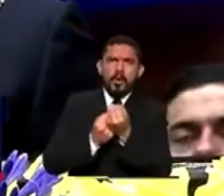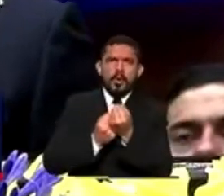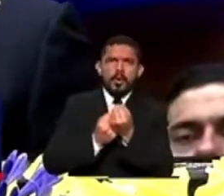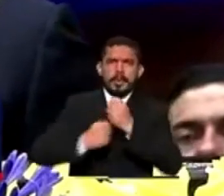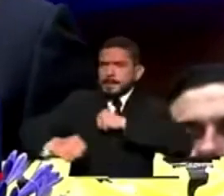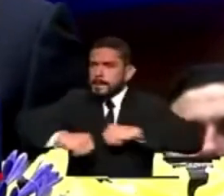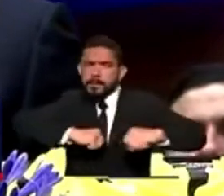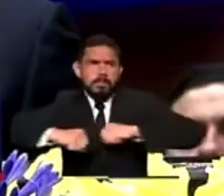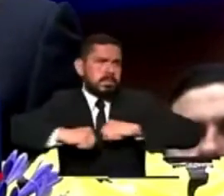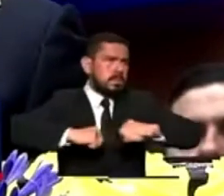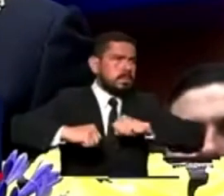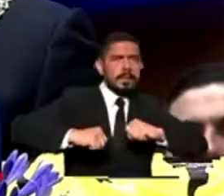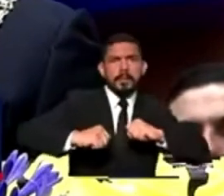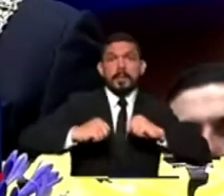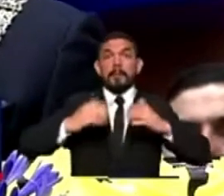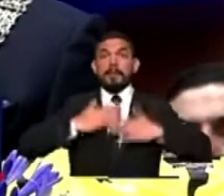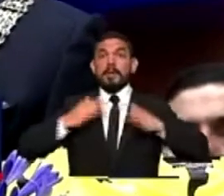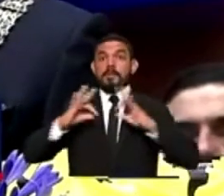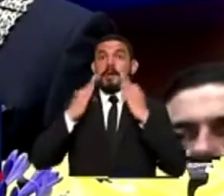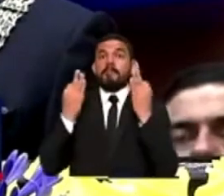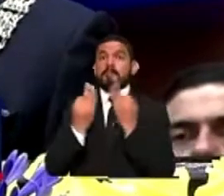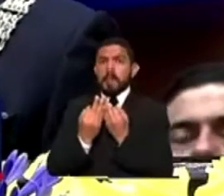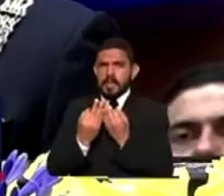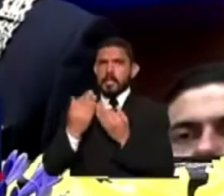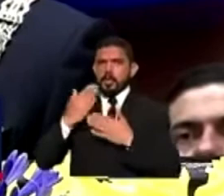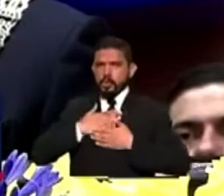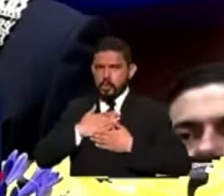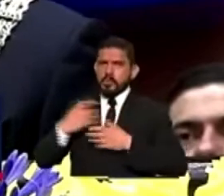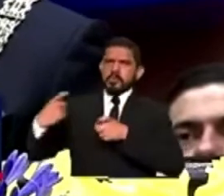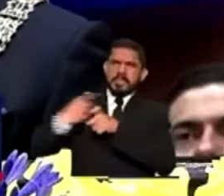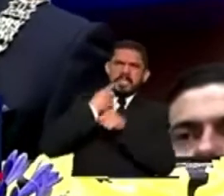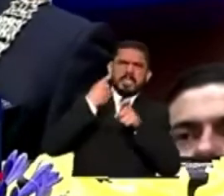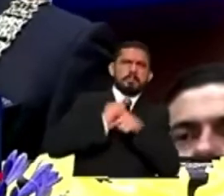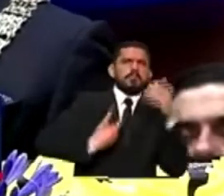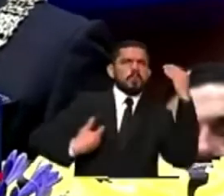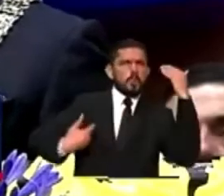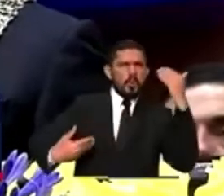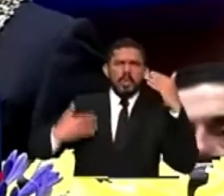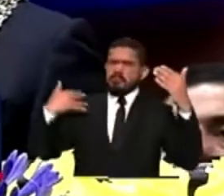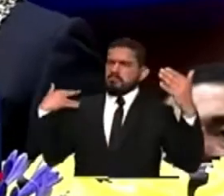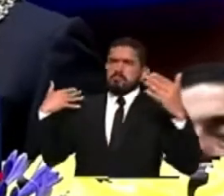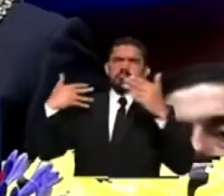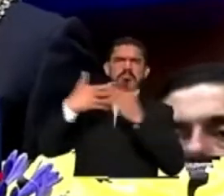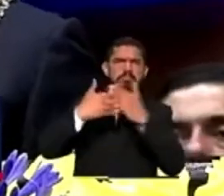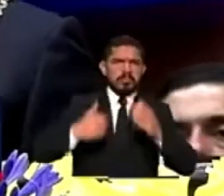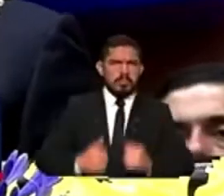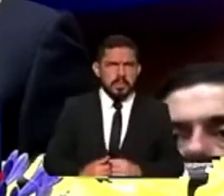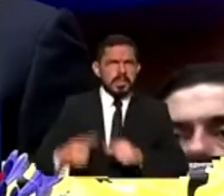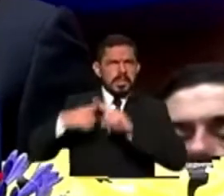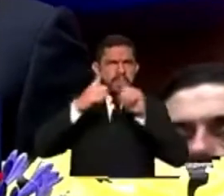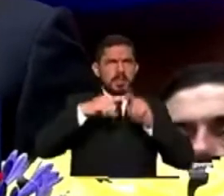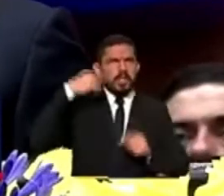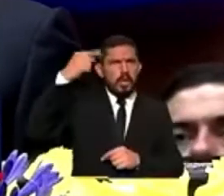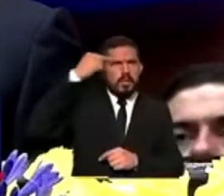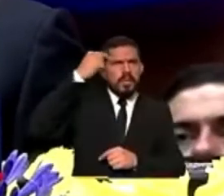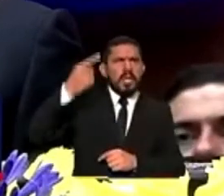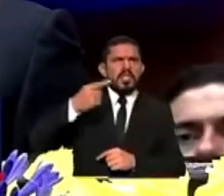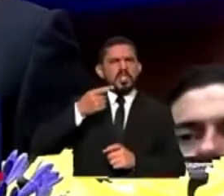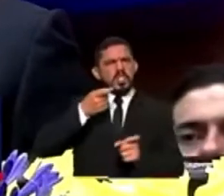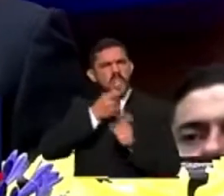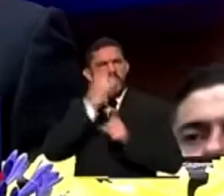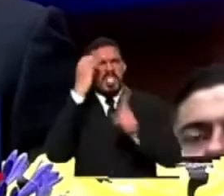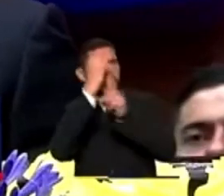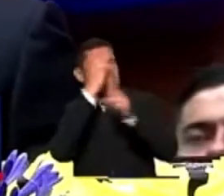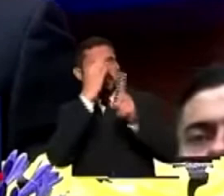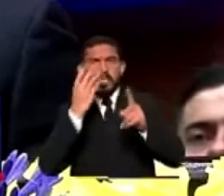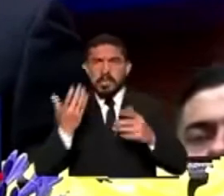audacia. Mi familia y yo hemos experimentado persecuciones políticas a lo largo del tiempo por diferentes gobiernos. Y a